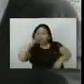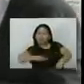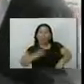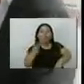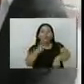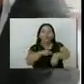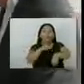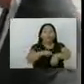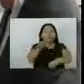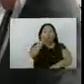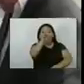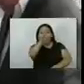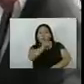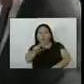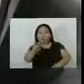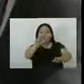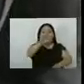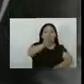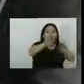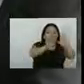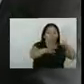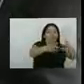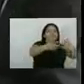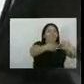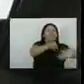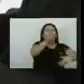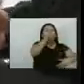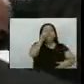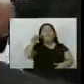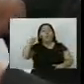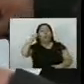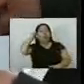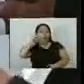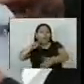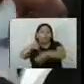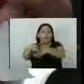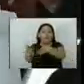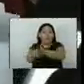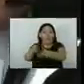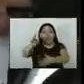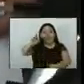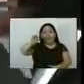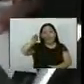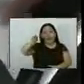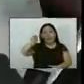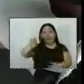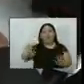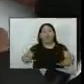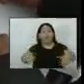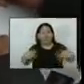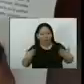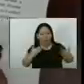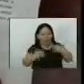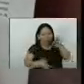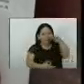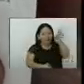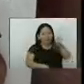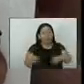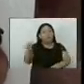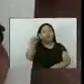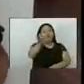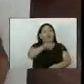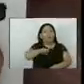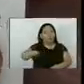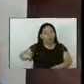a 39 horas semanales en el sector privado. El diputado René Portillo Cuadra explicó la iniciativa y mencionó que la próxima